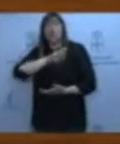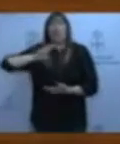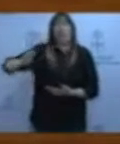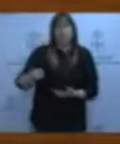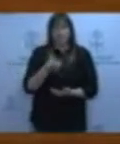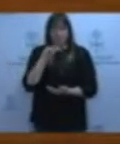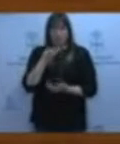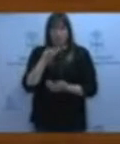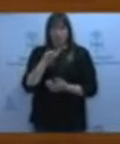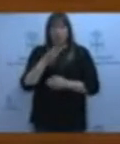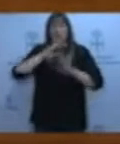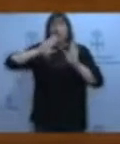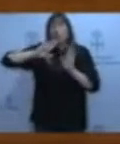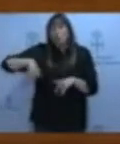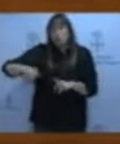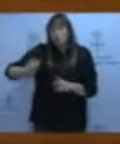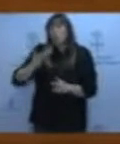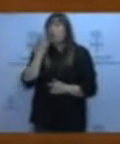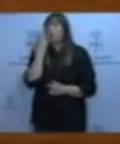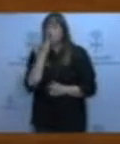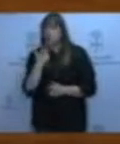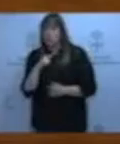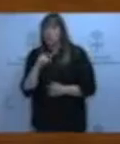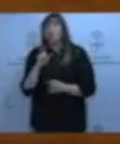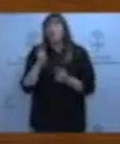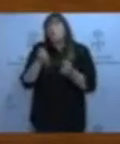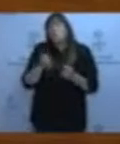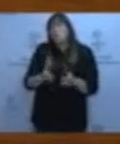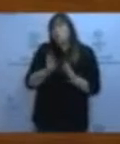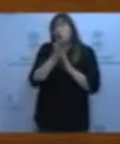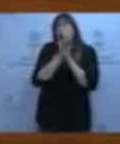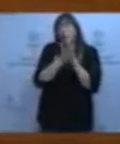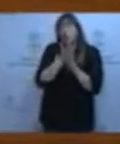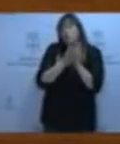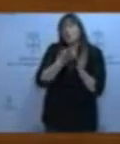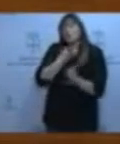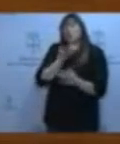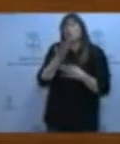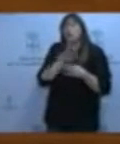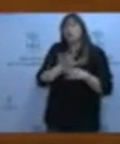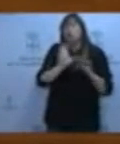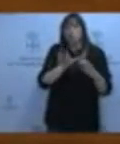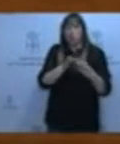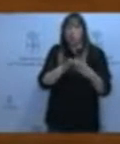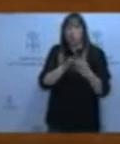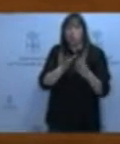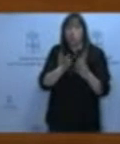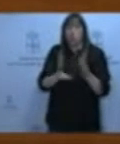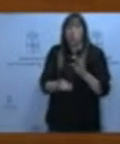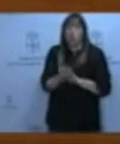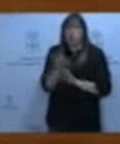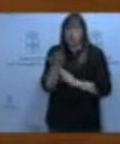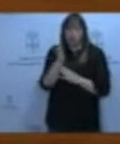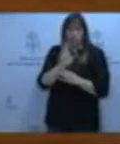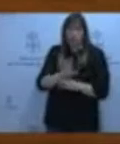último, me gustaría, en base un poco a la intervención del portavoz del grupo proponente de Foro Asturias, que nos ha citado